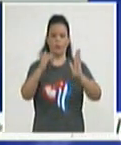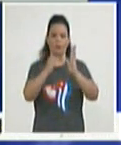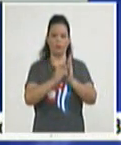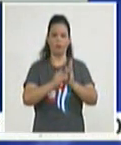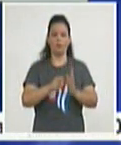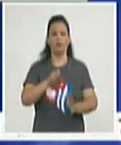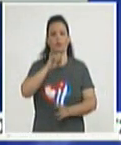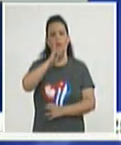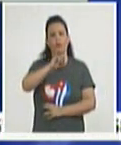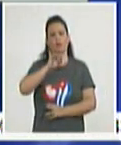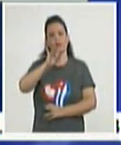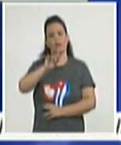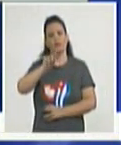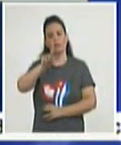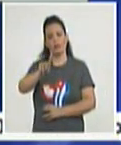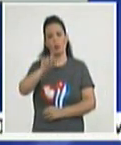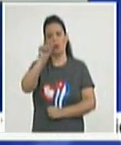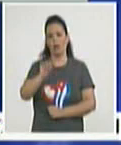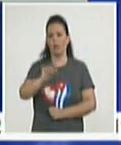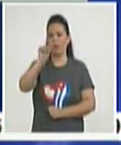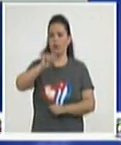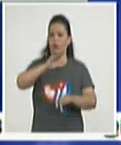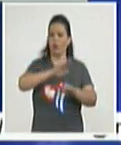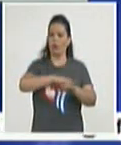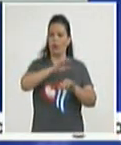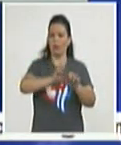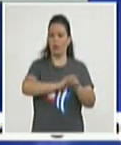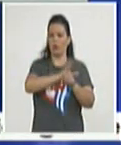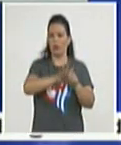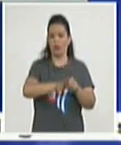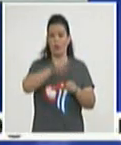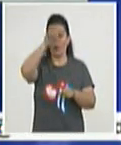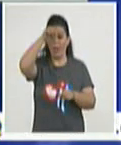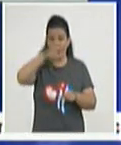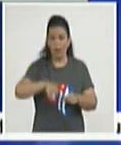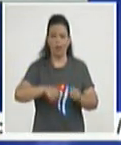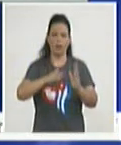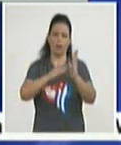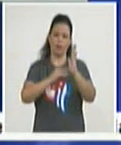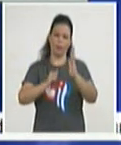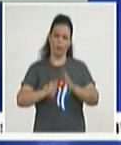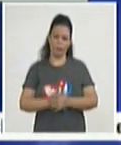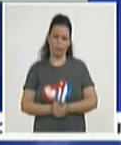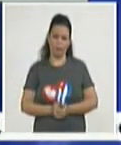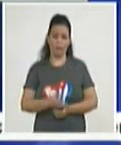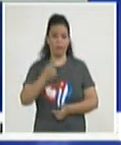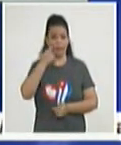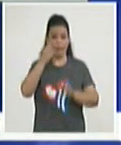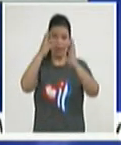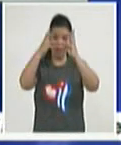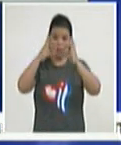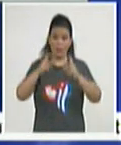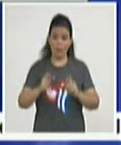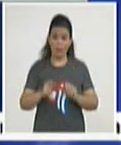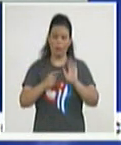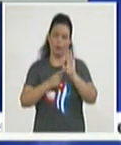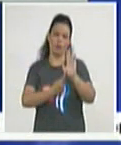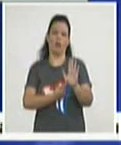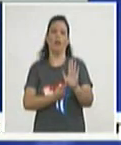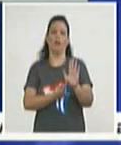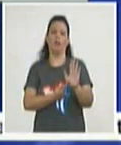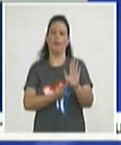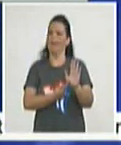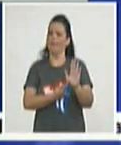1.671 personas con COVID-19 en este mes. Cuando uno ve la cifra, realmente es una cifra